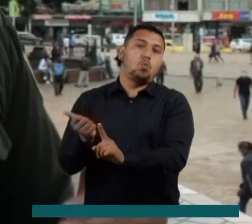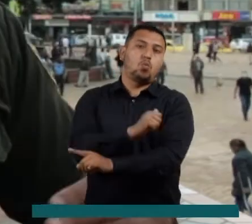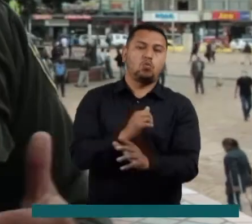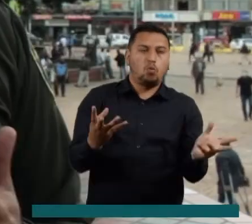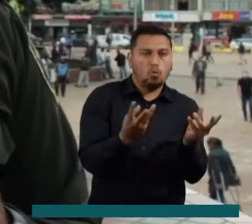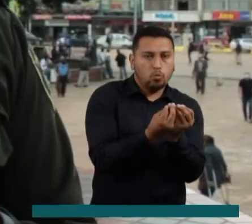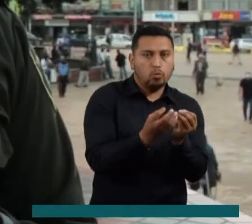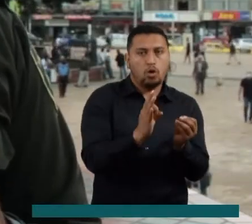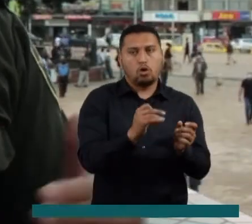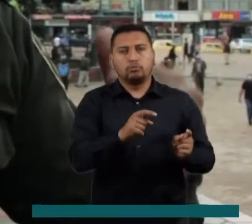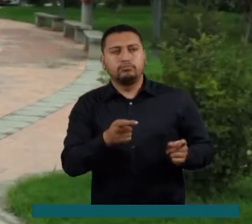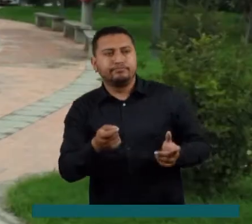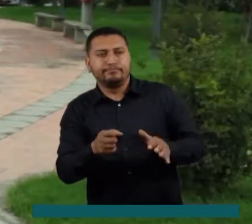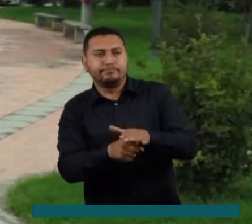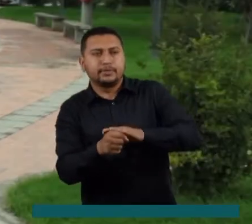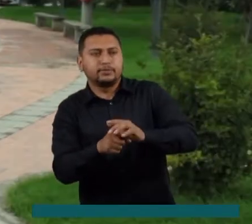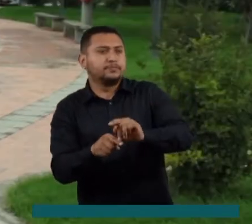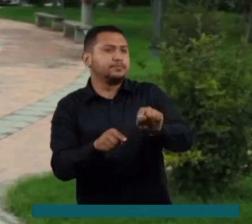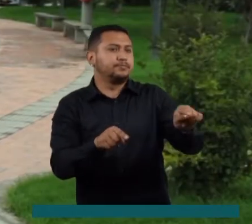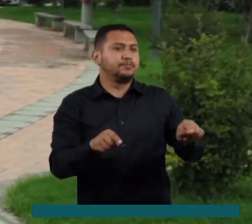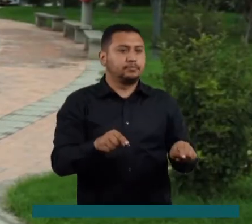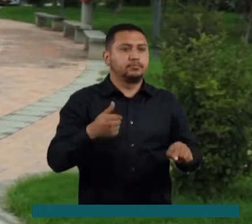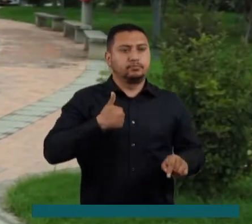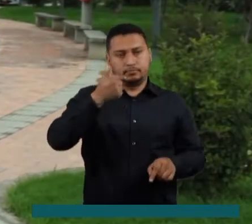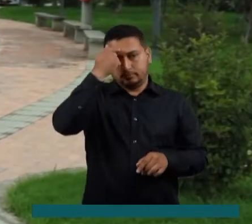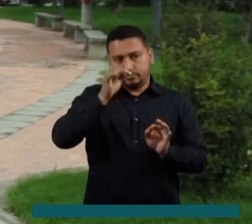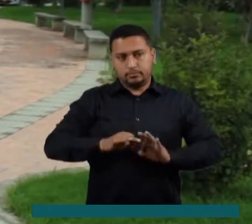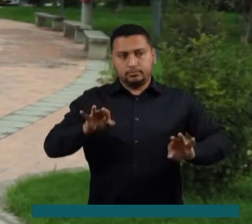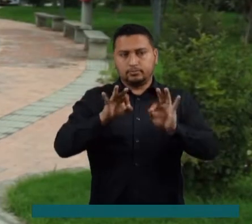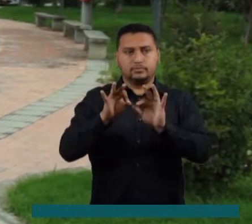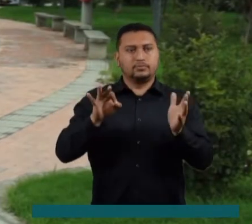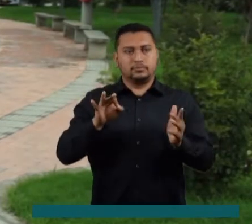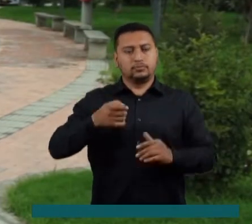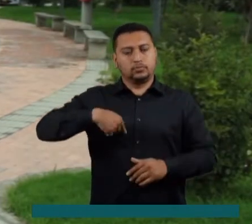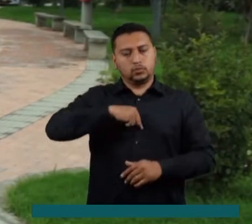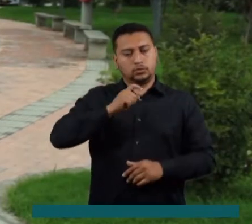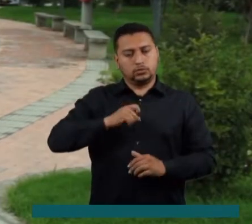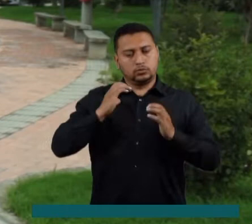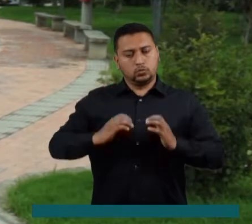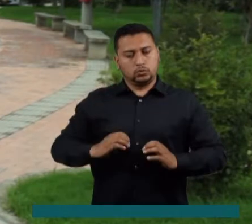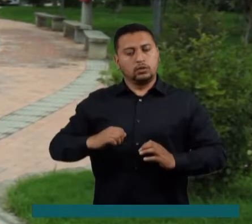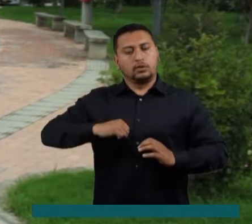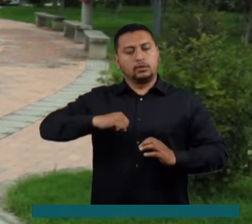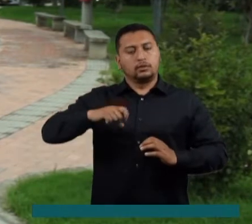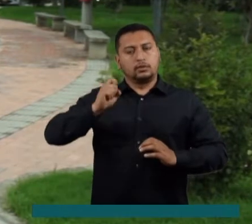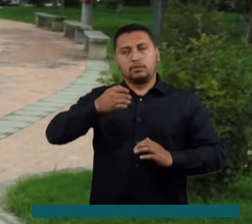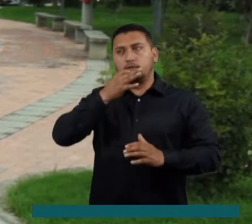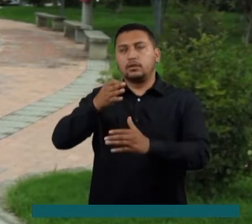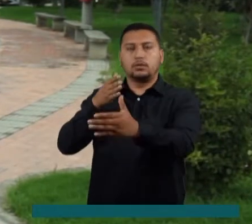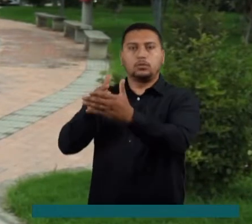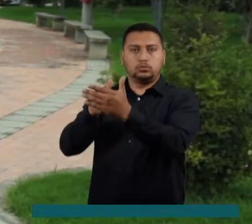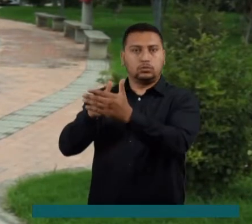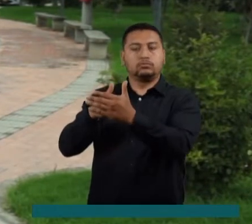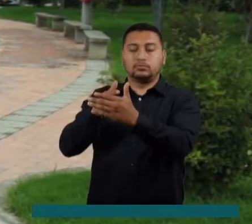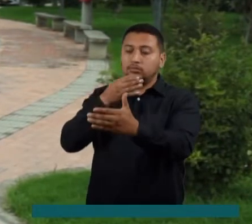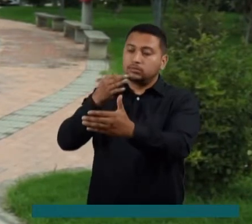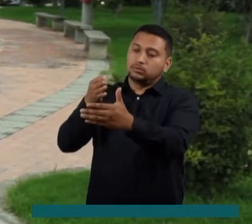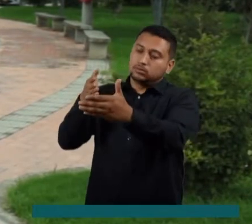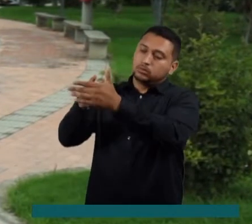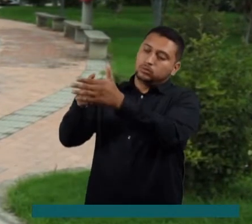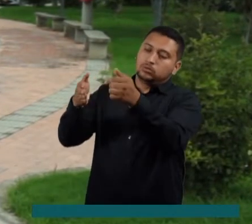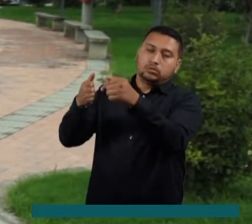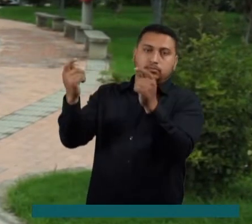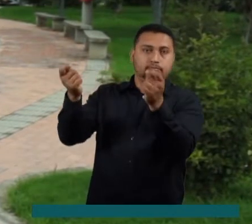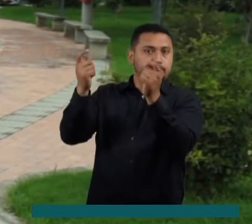barrios periféricos de nuestro municipio. Me parece que es importante que como ciudadanos denunciemos, nunca se hace como eso, es algo que hay que hacerle hincapié bastante,